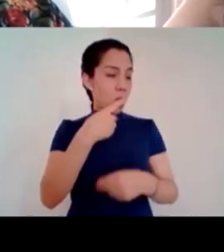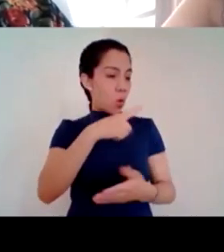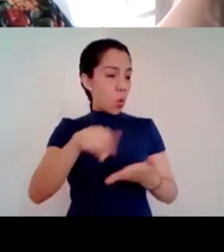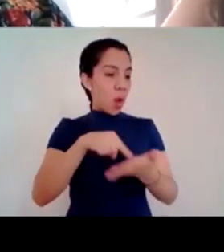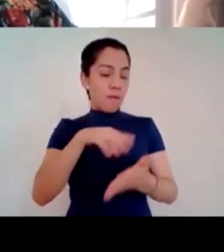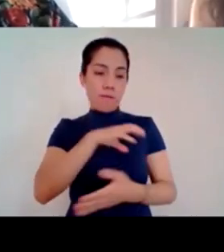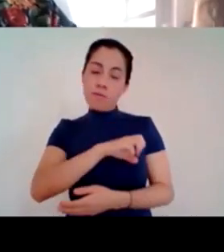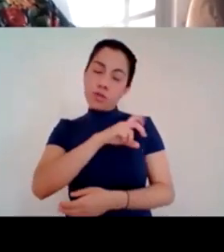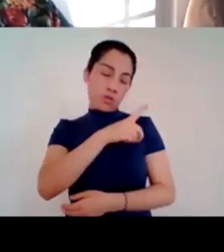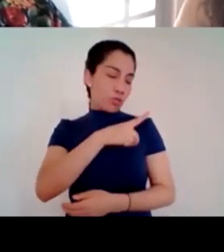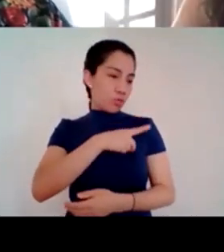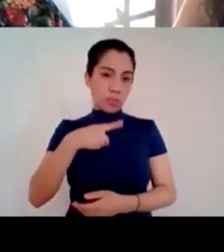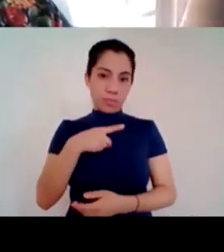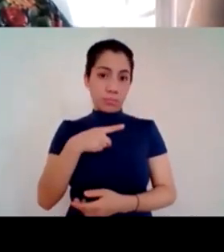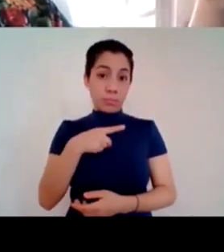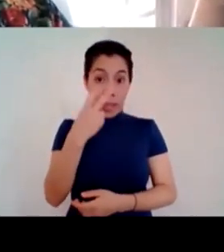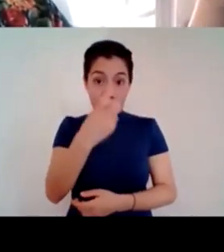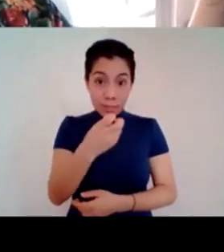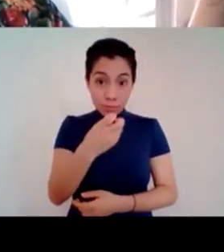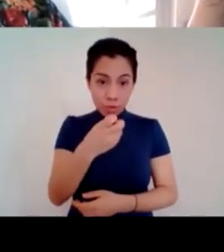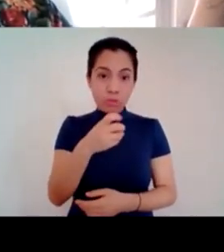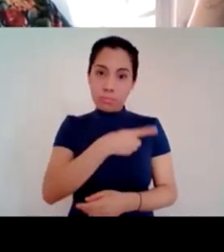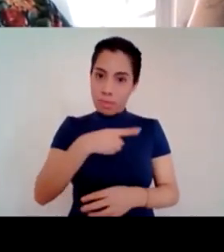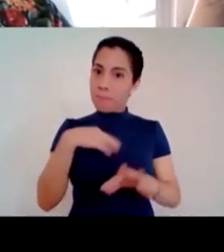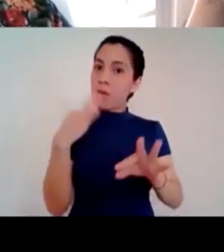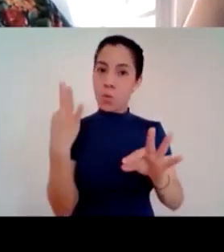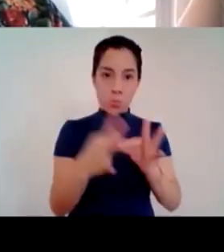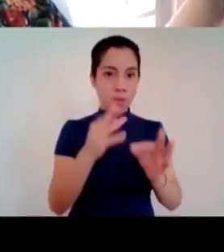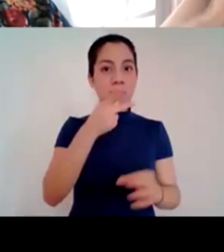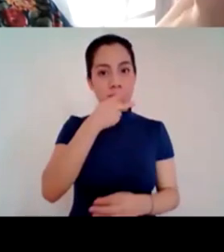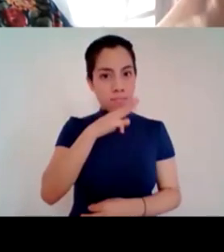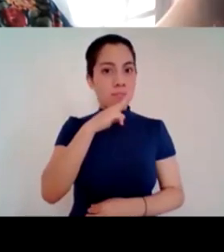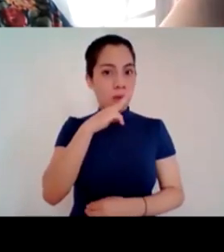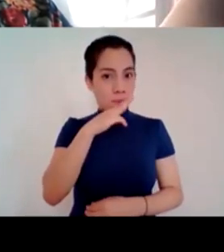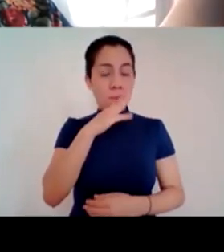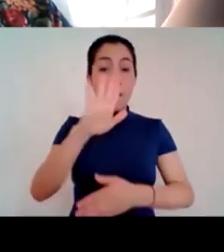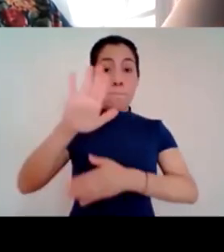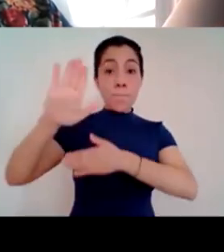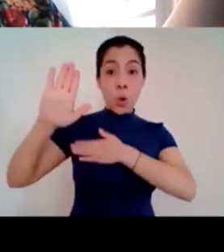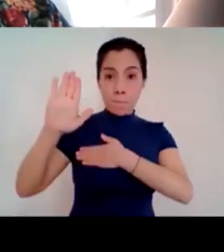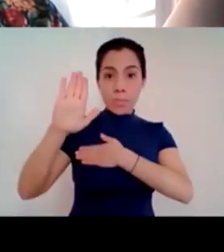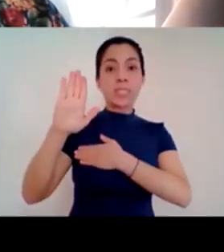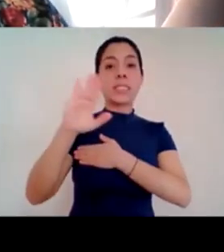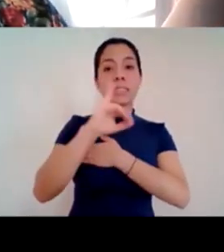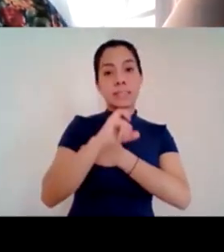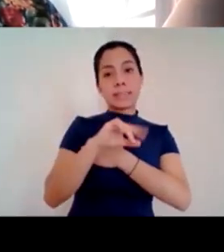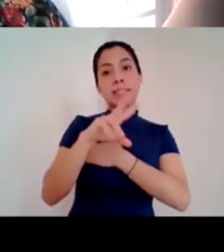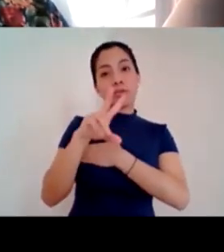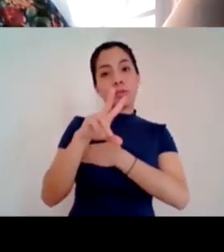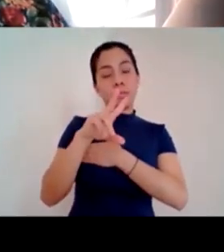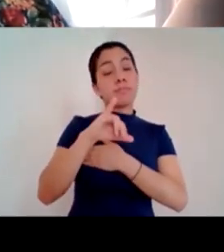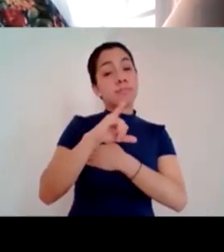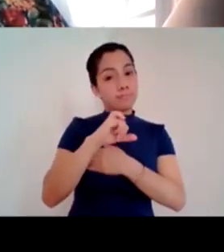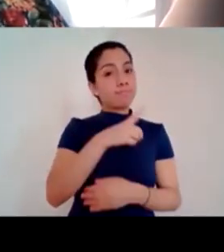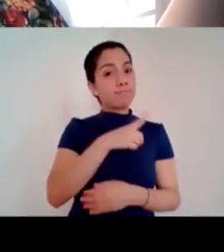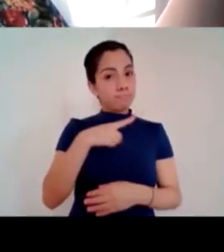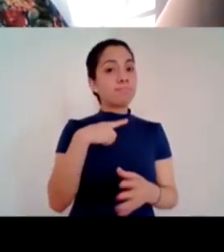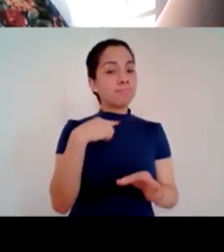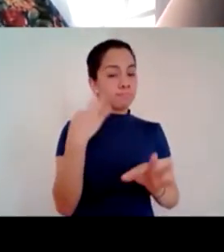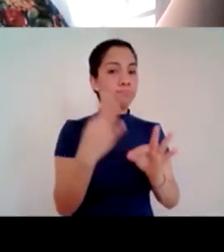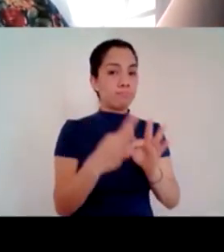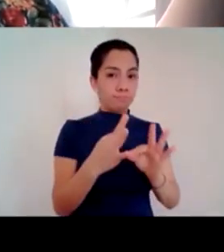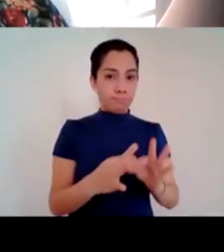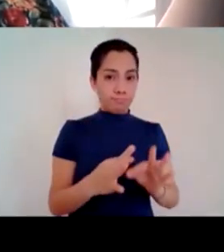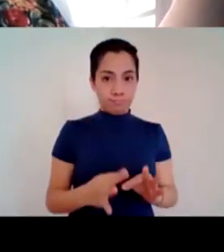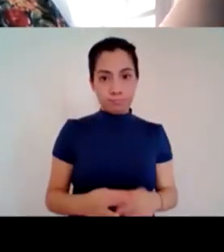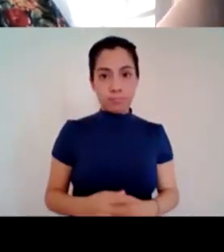quieran ir mandando preguntas porque ya tenemos muy poquito tiempo nos quedan menos de 10 minutos a reserva de que